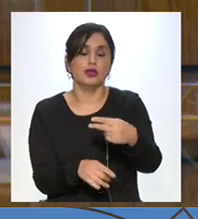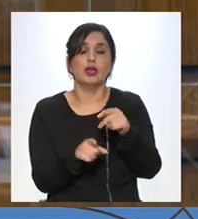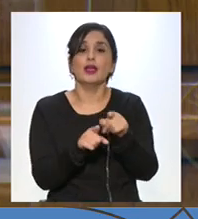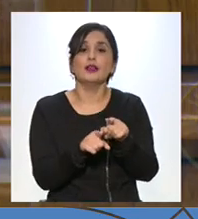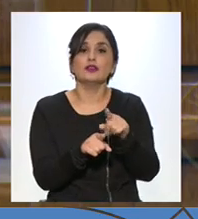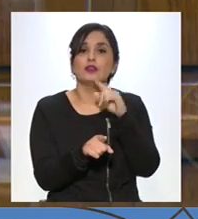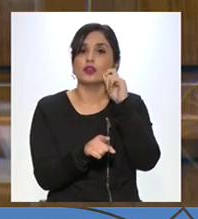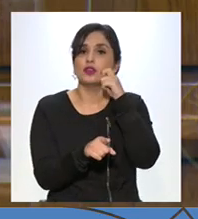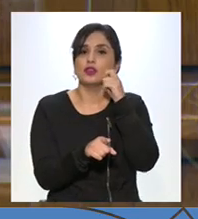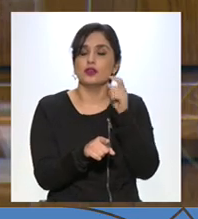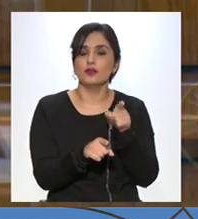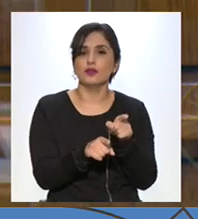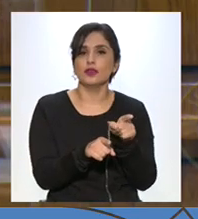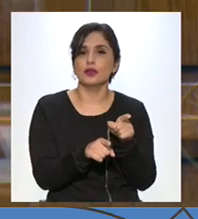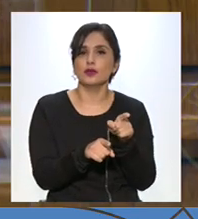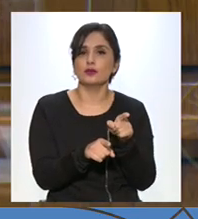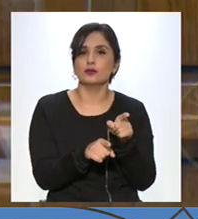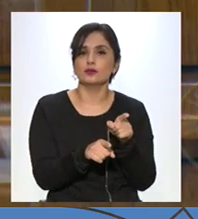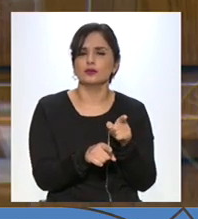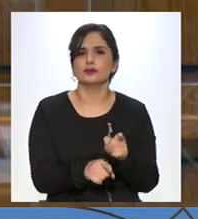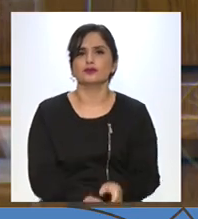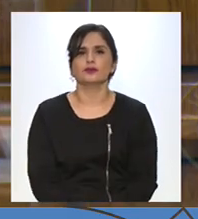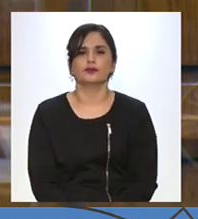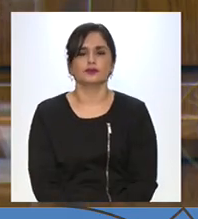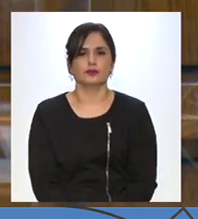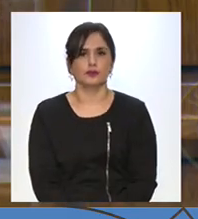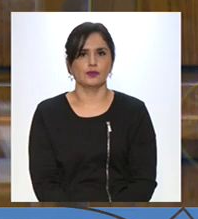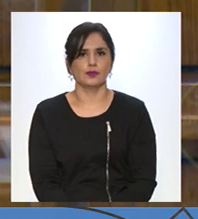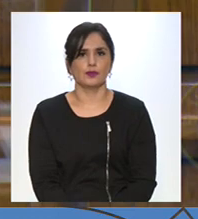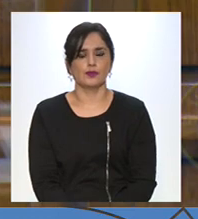finalmente, uno mira la cifra y decía, bueno,